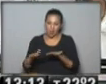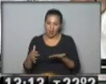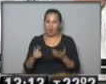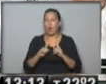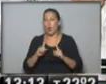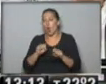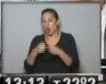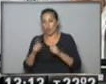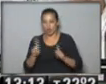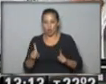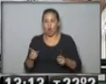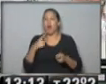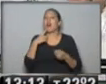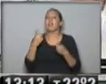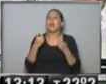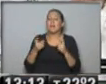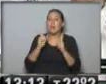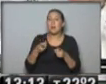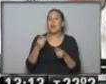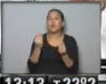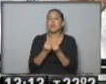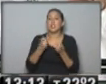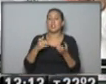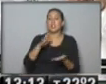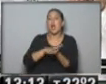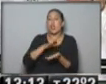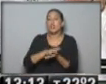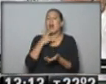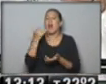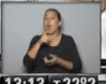muchos colchones que hacen falta porque hay gente que todavía no tiene ni siquiera un lugar donde pasar la noche.